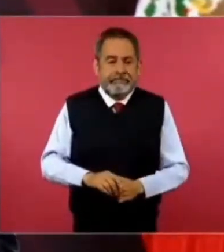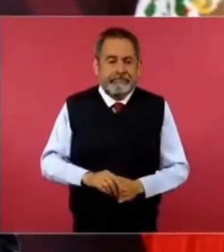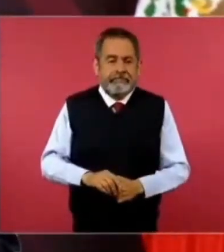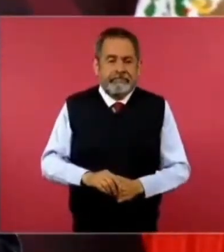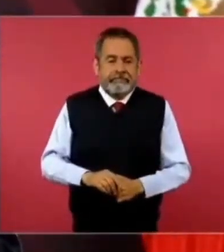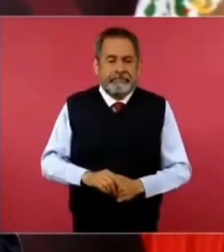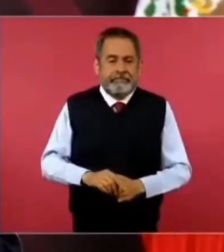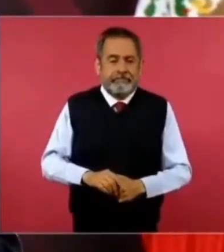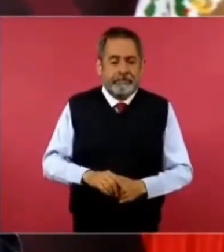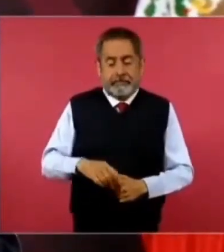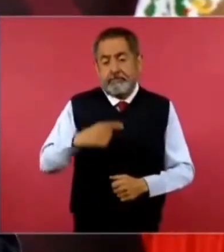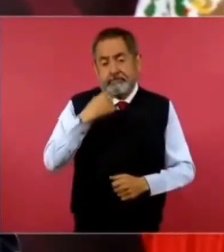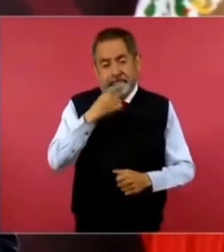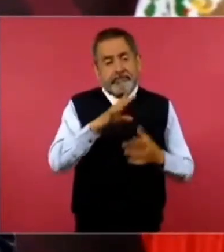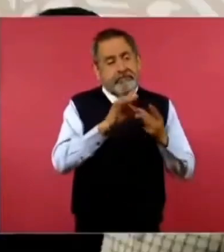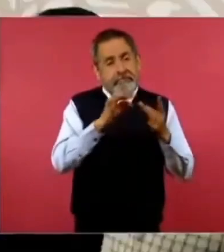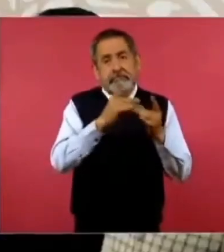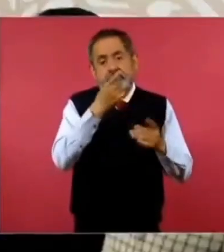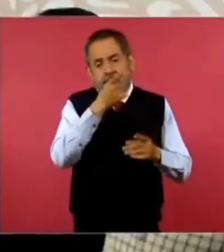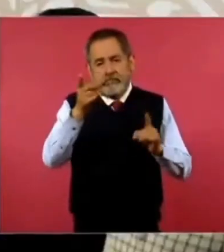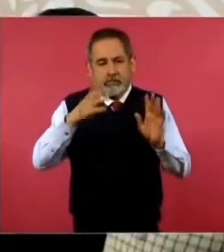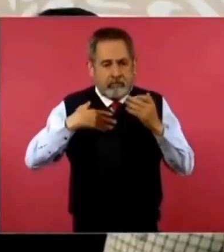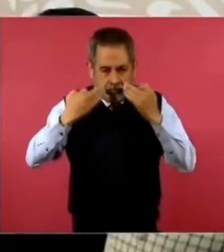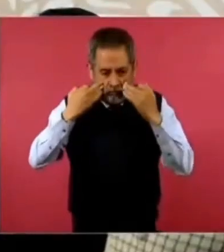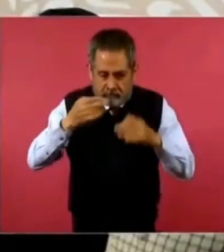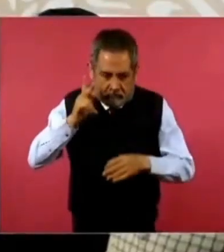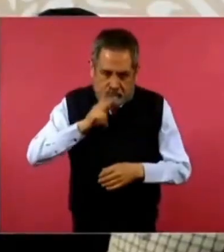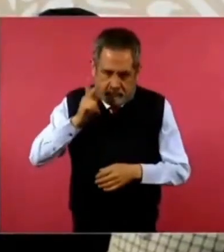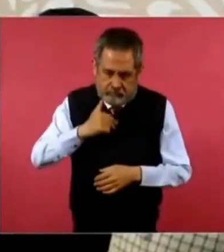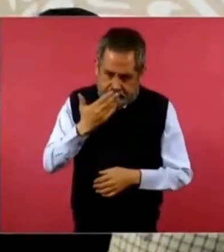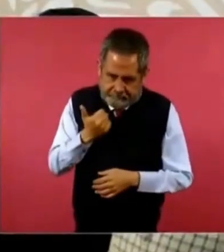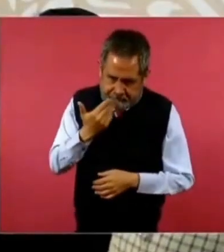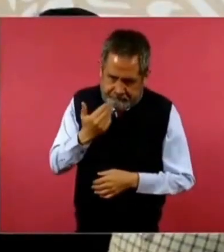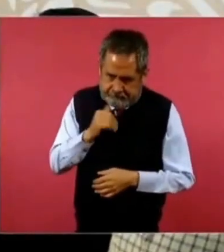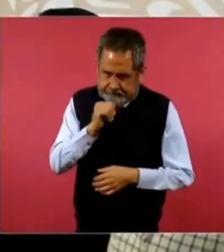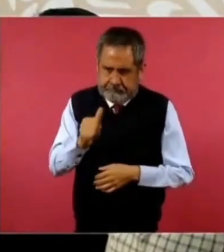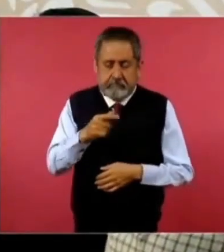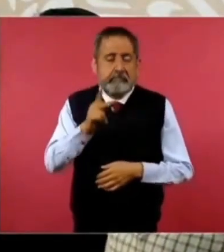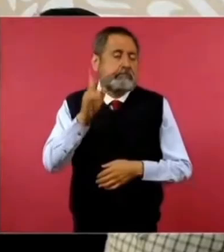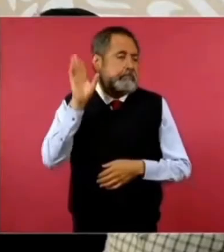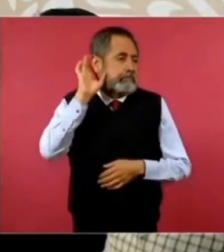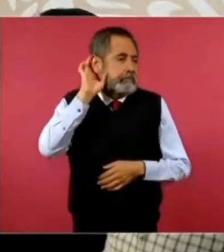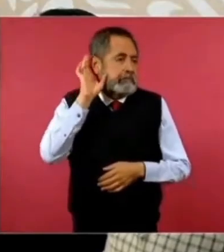Y se habla de que tiene un departamento, pero eso no me consta.